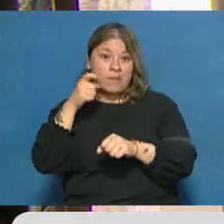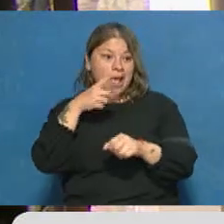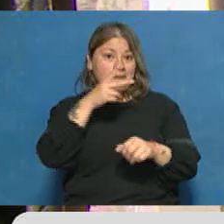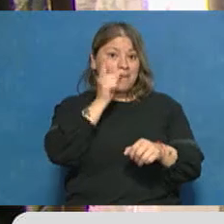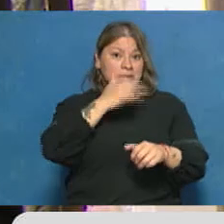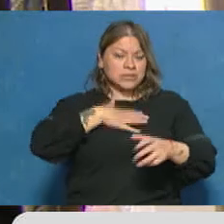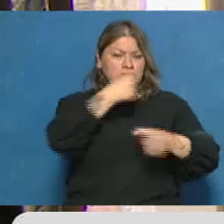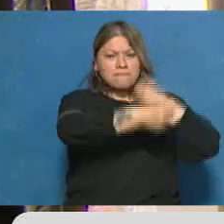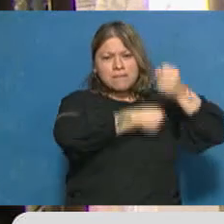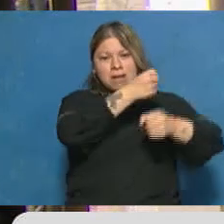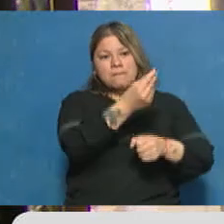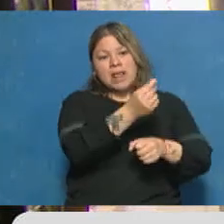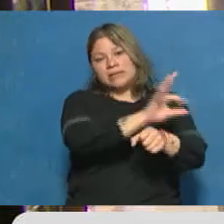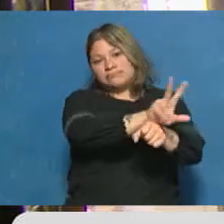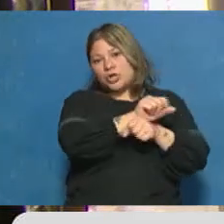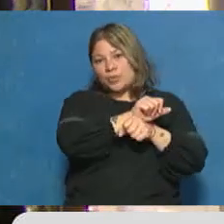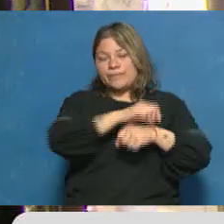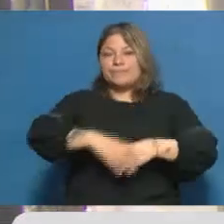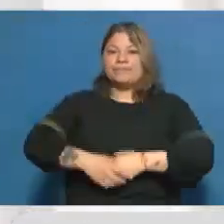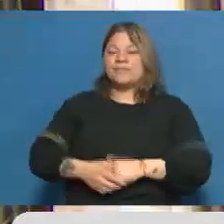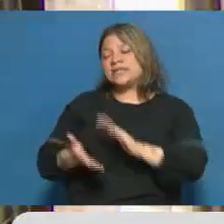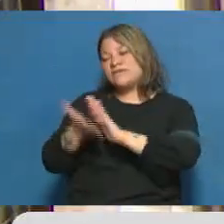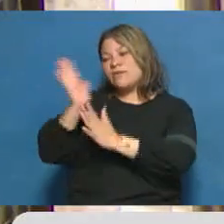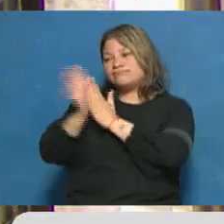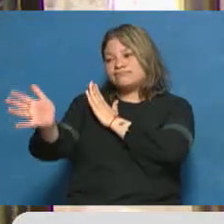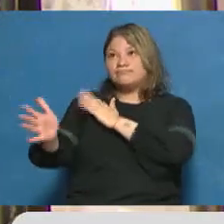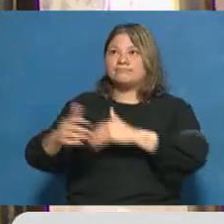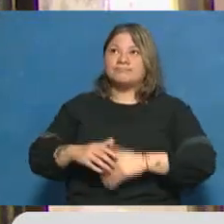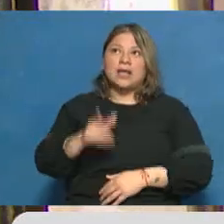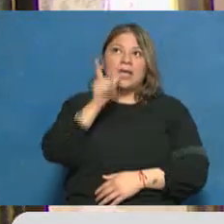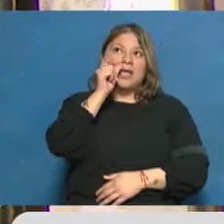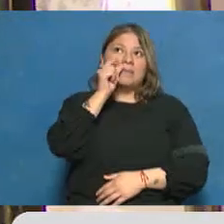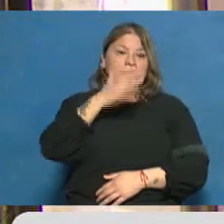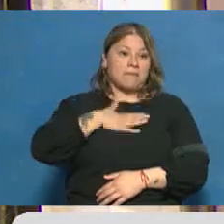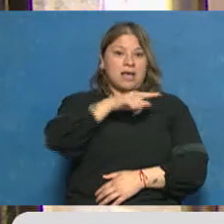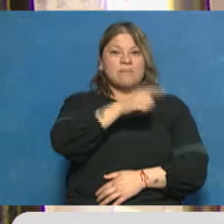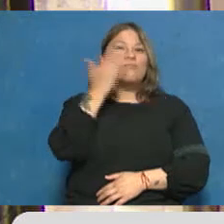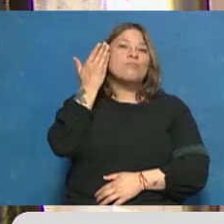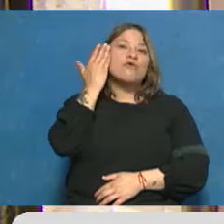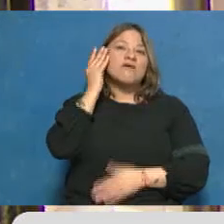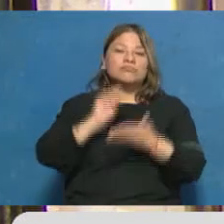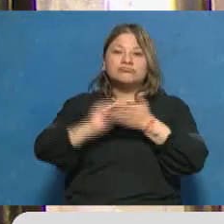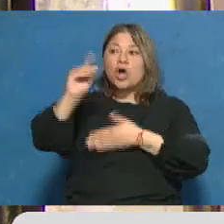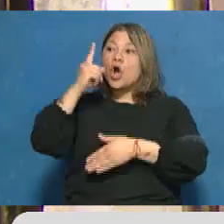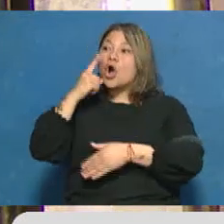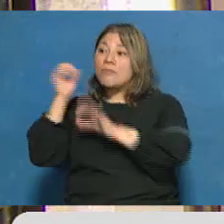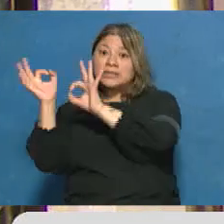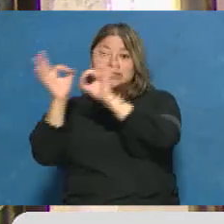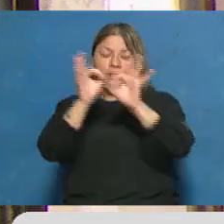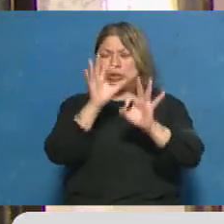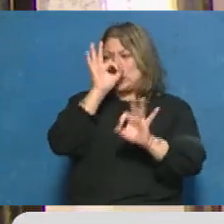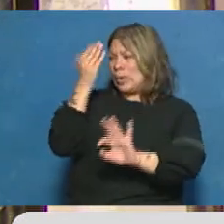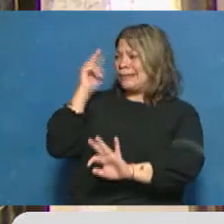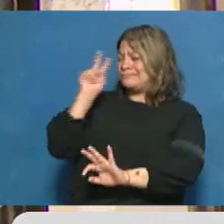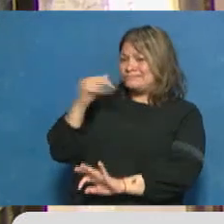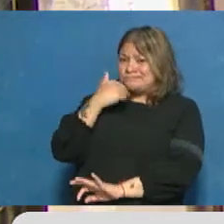y le robó la plata que tenía y se fue. Hizo una publicación por Facebook mi papá y bueno, este hombre se ha presentado y yo no lo vi en ningún momento, no